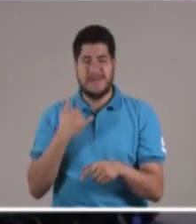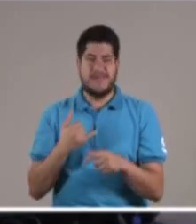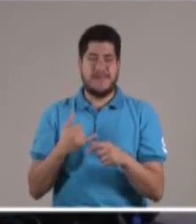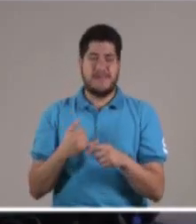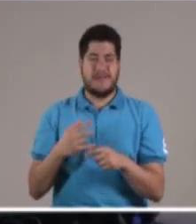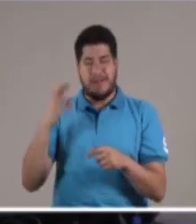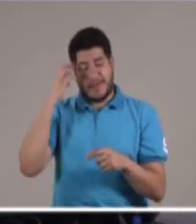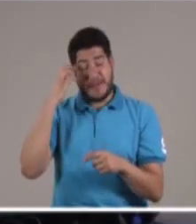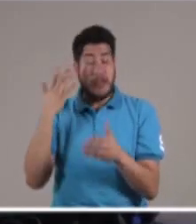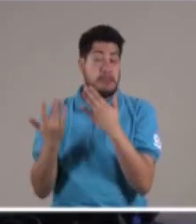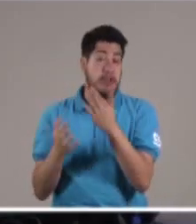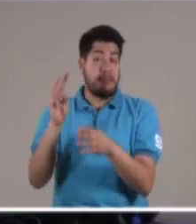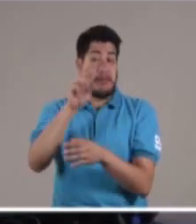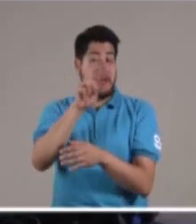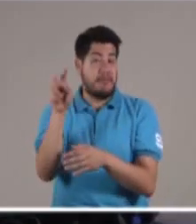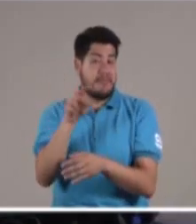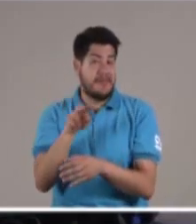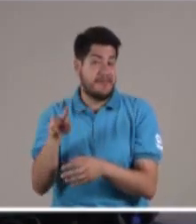viene